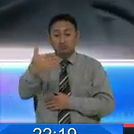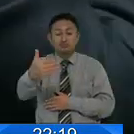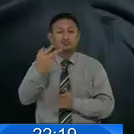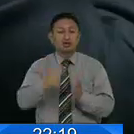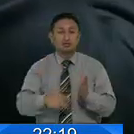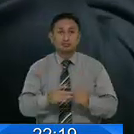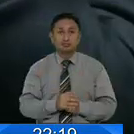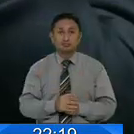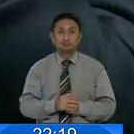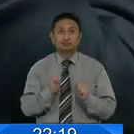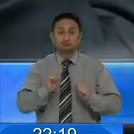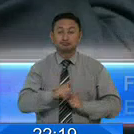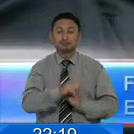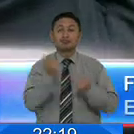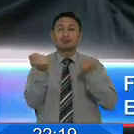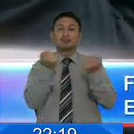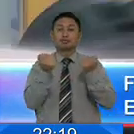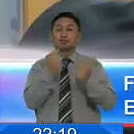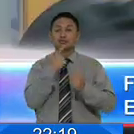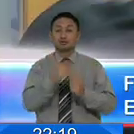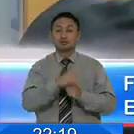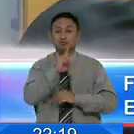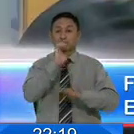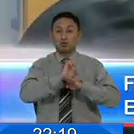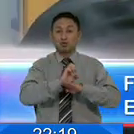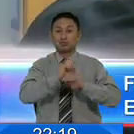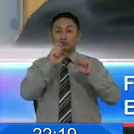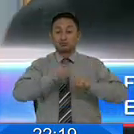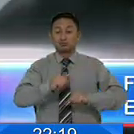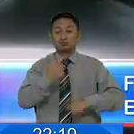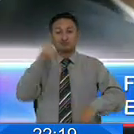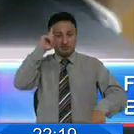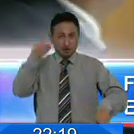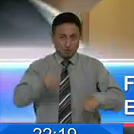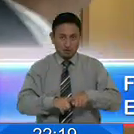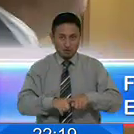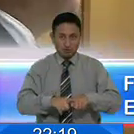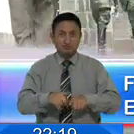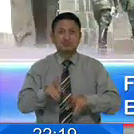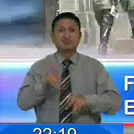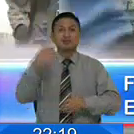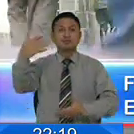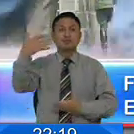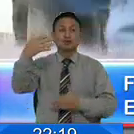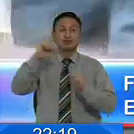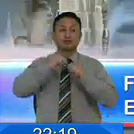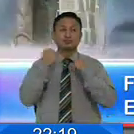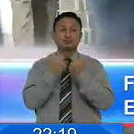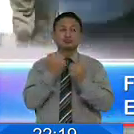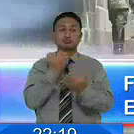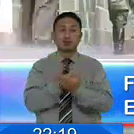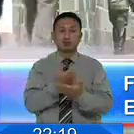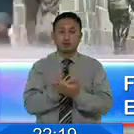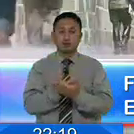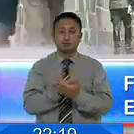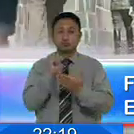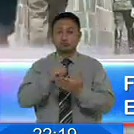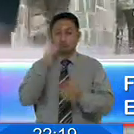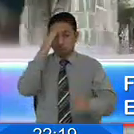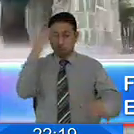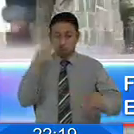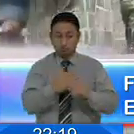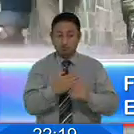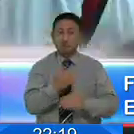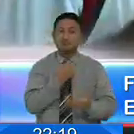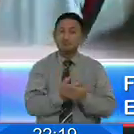Además de estas medidas, dicen los entendidos, el Ecuador debe buscar los acuerdos necesarios de tipo político, social y económico con el fin de establecer a dónde